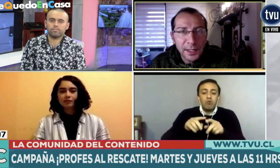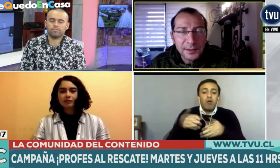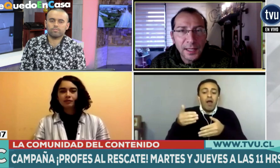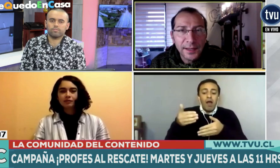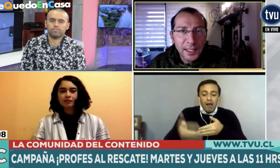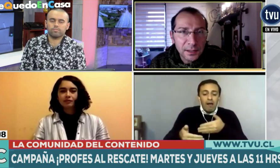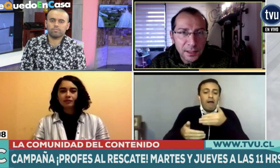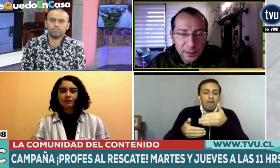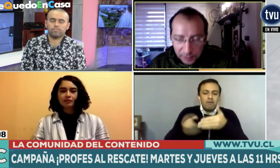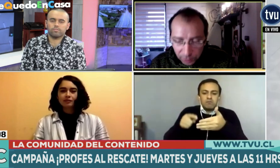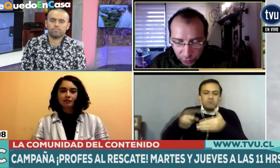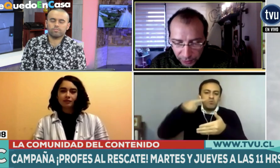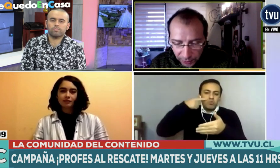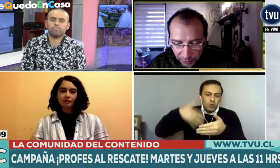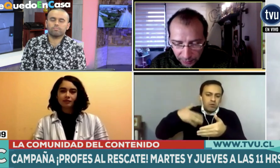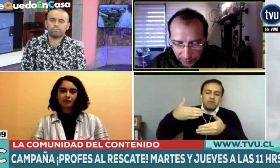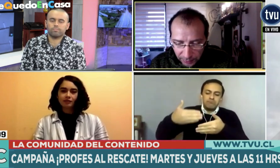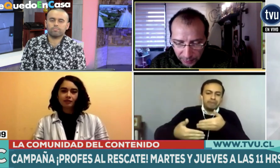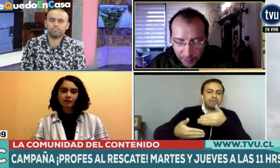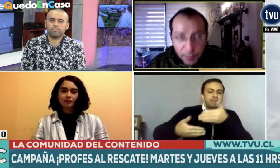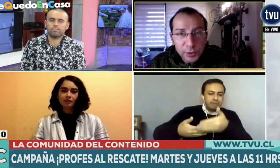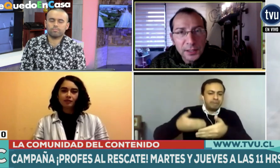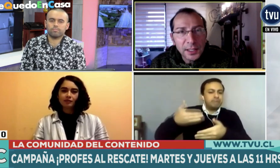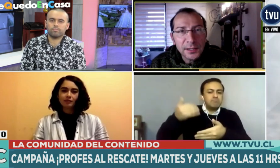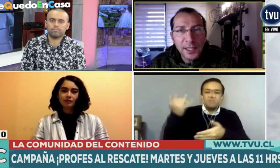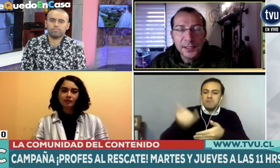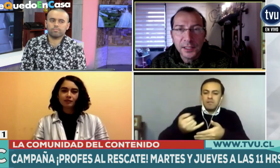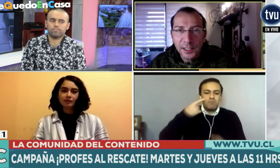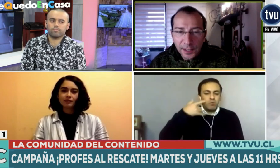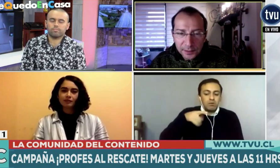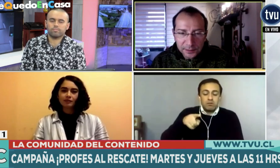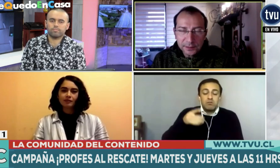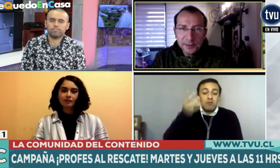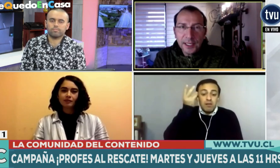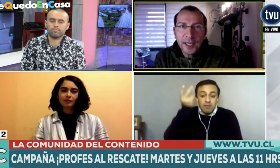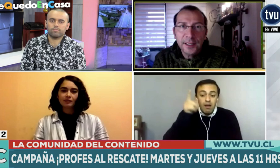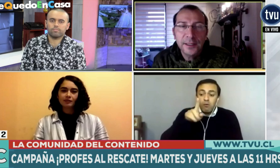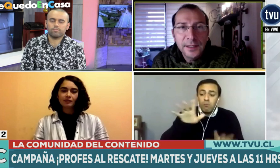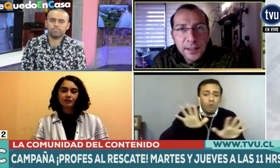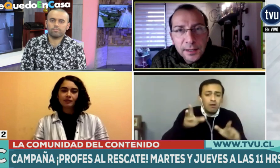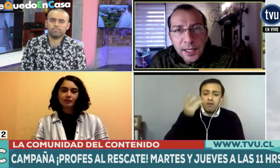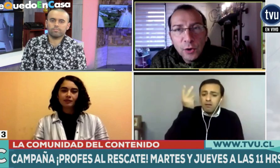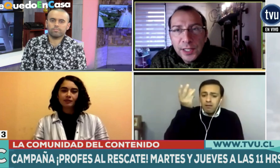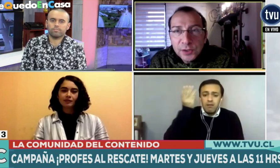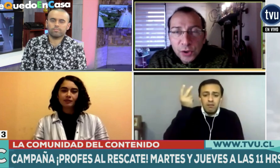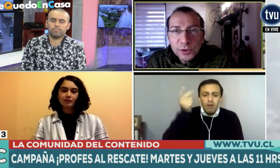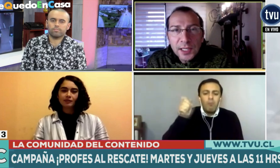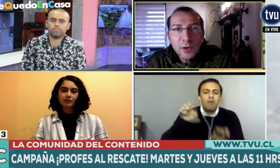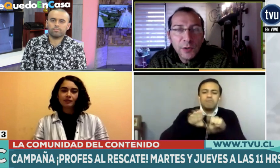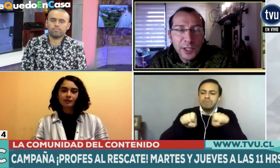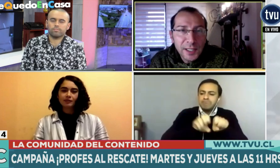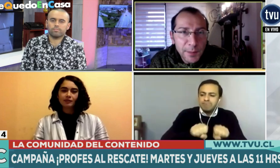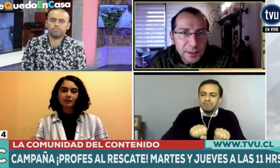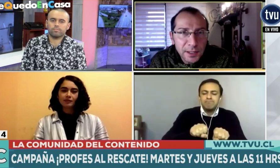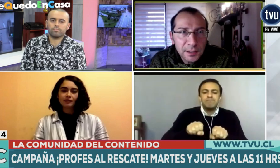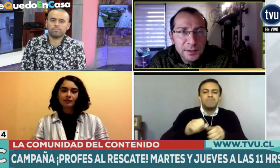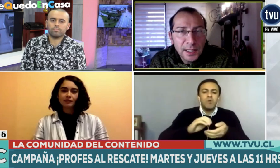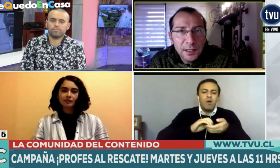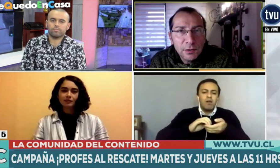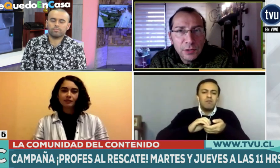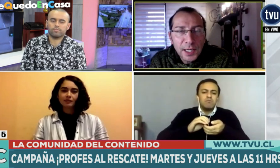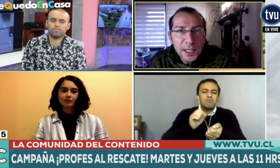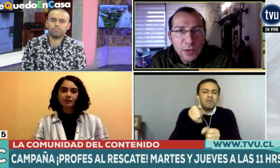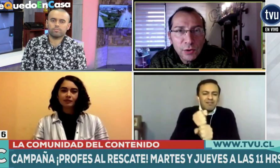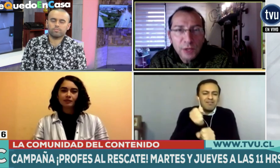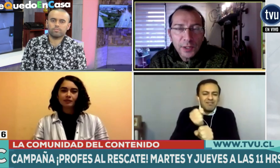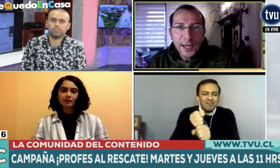es un paso siempre hacia adelante. Entonces, es importante que estas iniciativas se hagan en coordinación, se hagan colaborativamente, se hagan